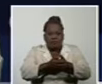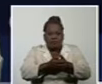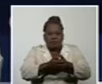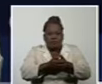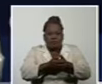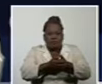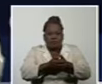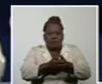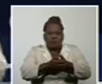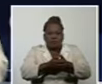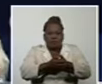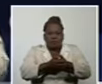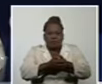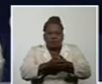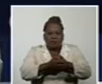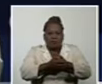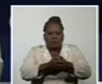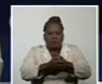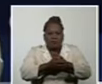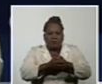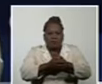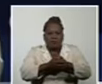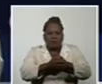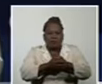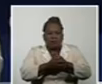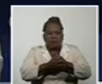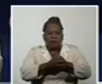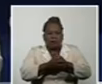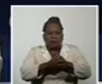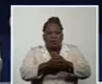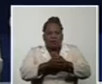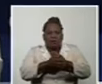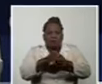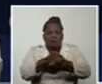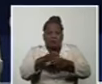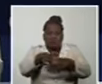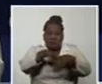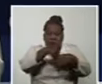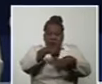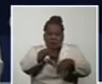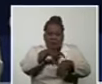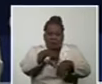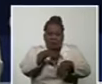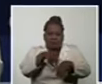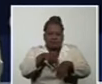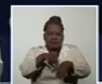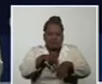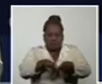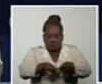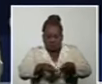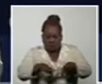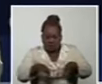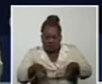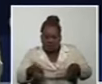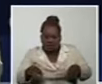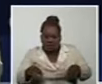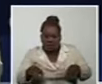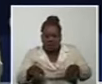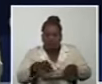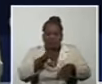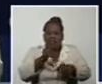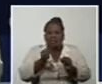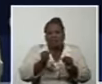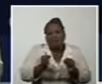que miden o que han medido a través del tiempo en esta superficie durante qué tiempo